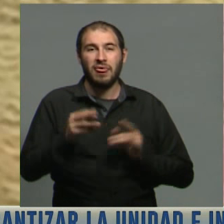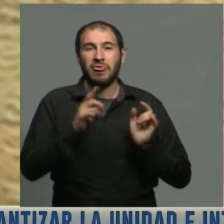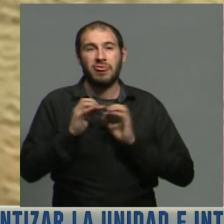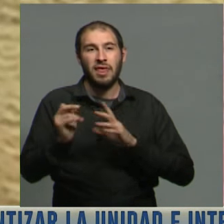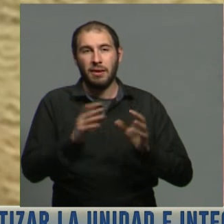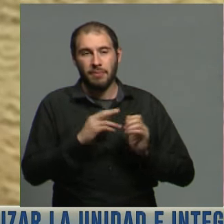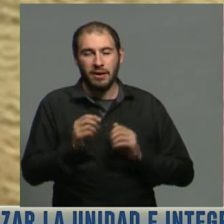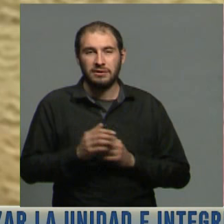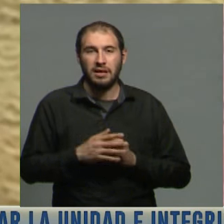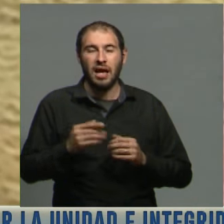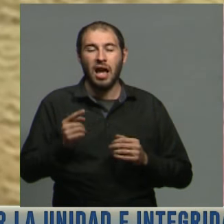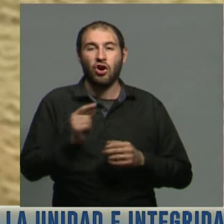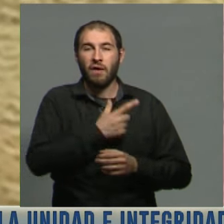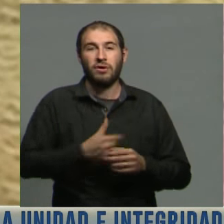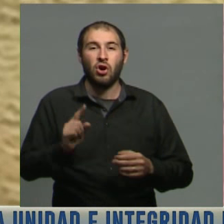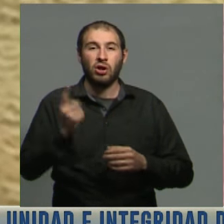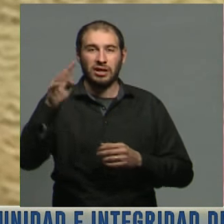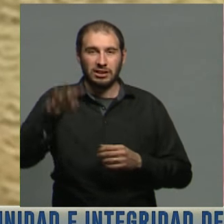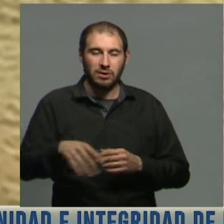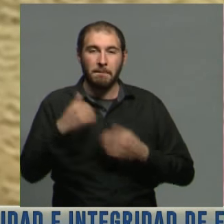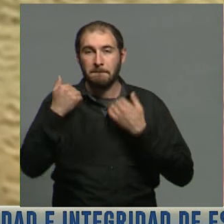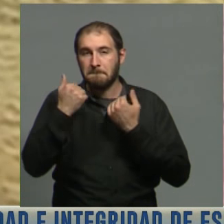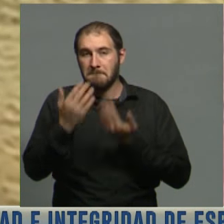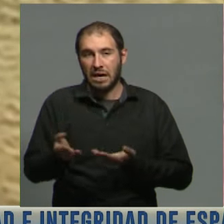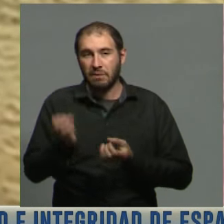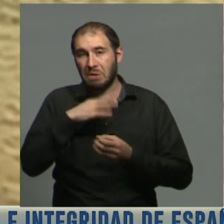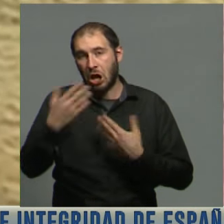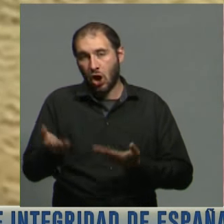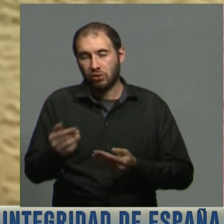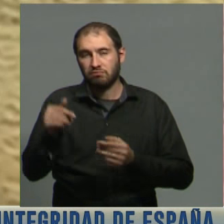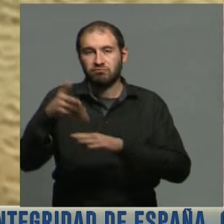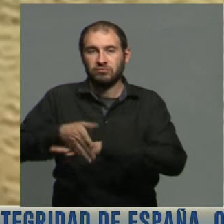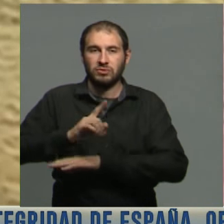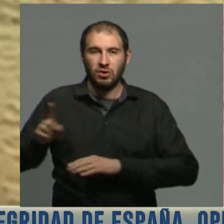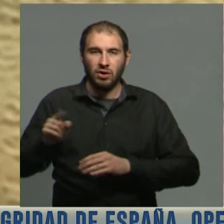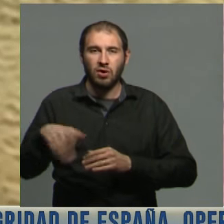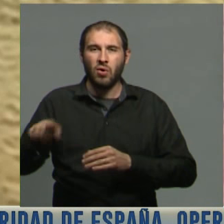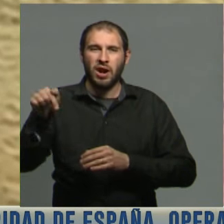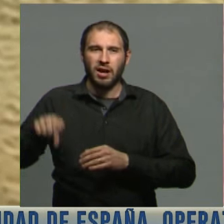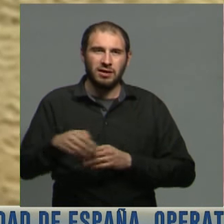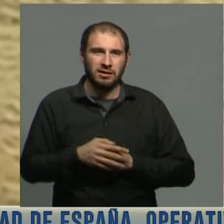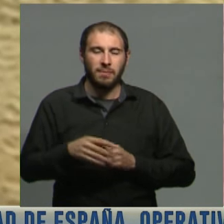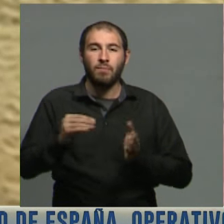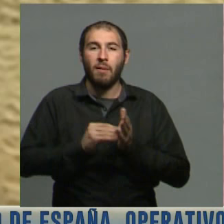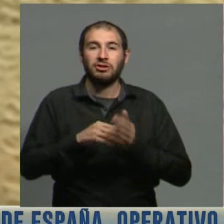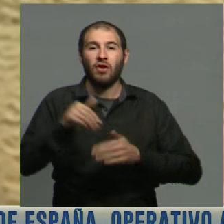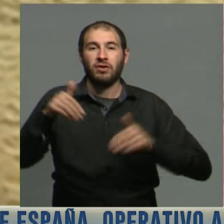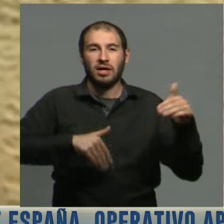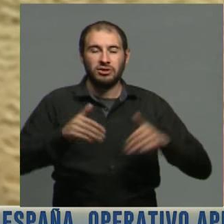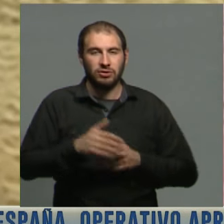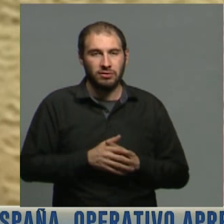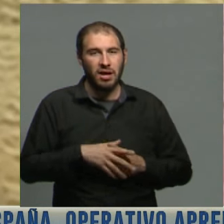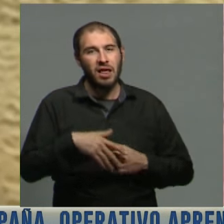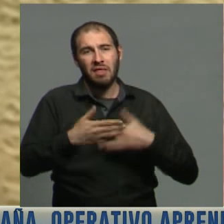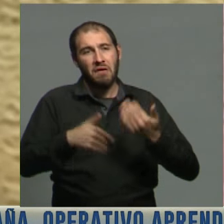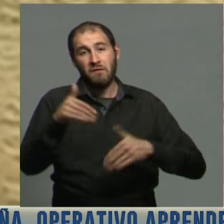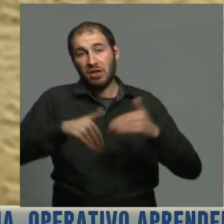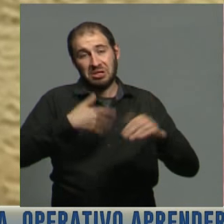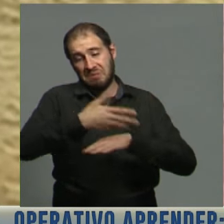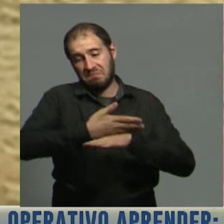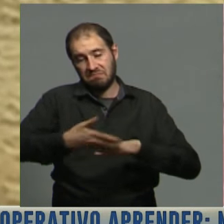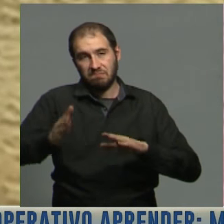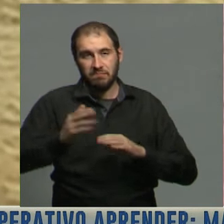que ataca el autogobierno de Cataluña, han preferido no estar en el hemiciclo en el momento de la votación. Se ha desarrollado la